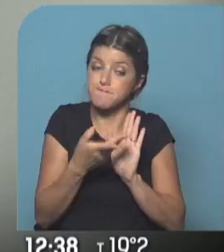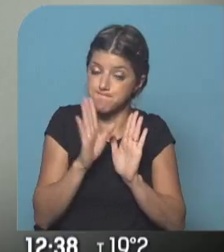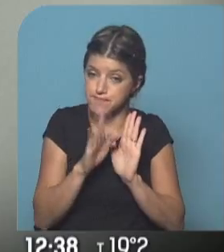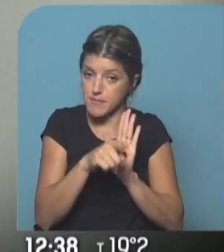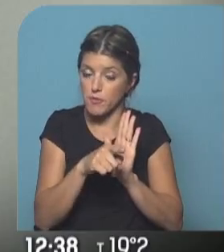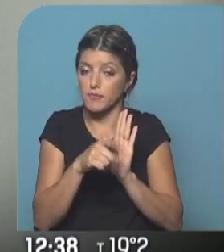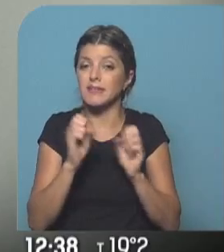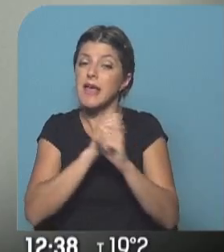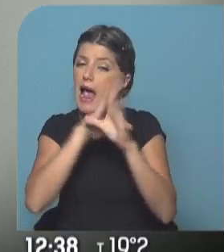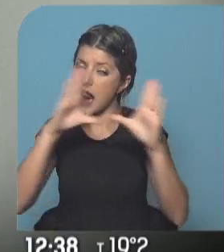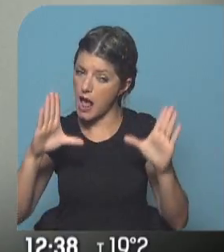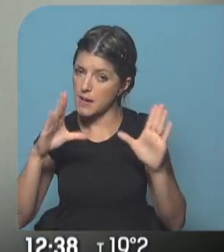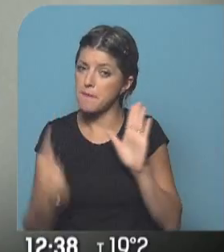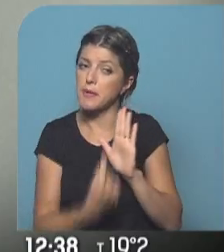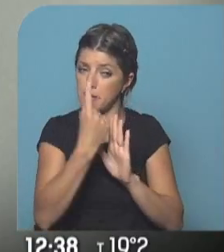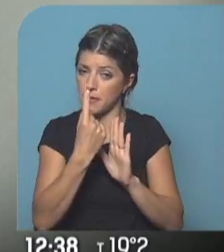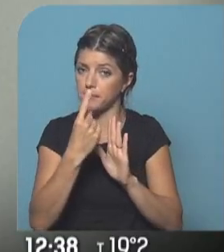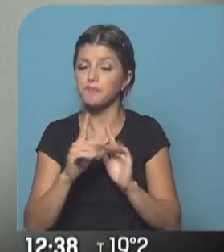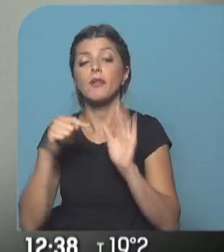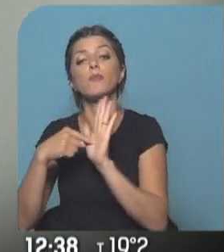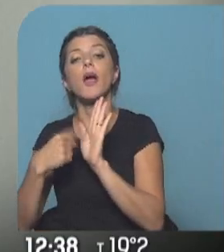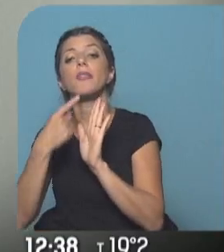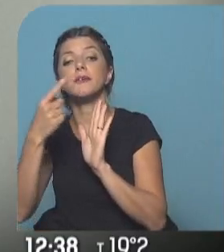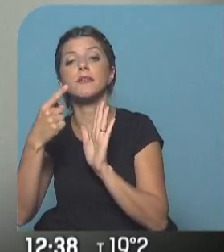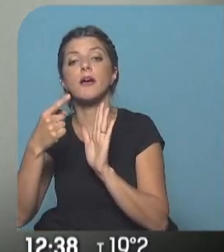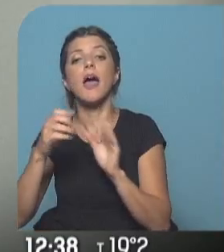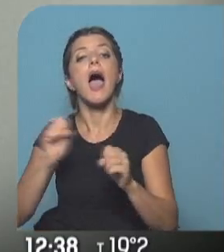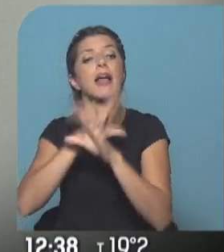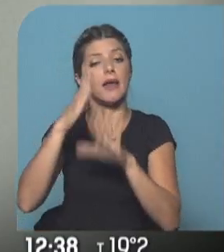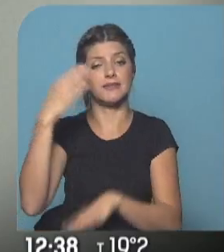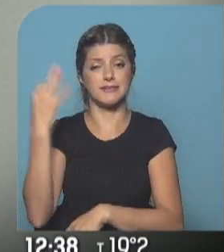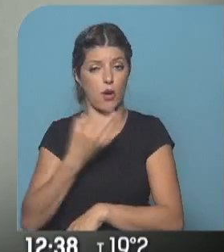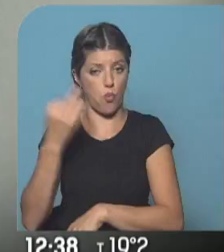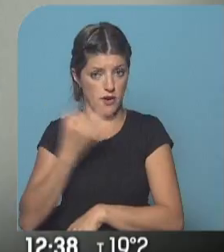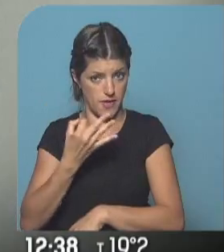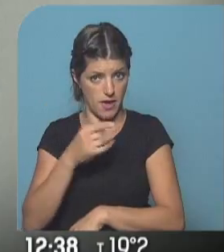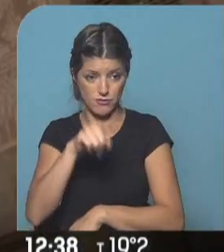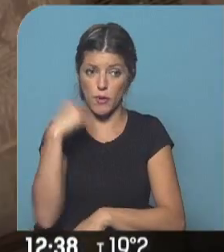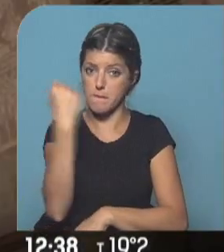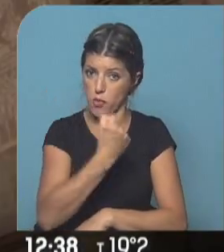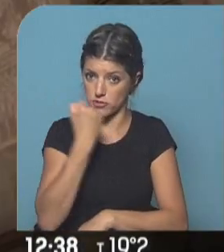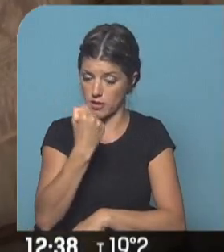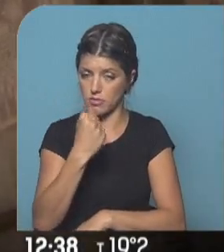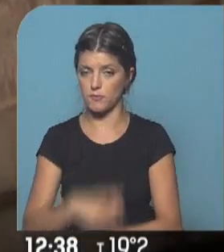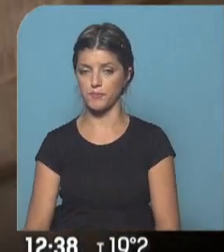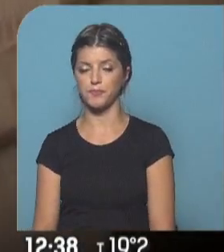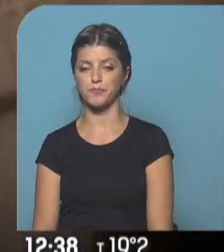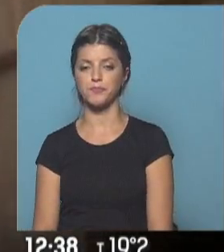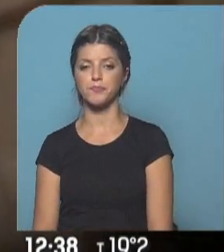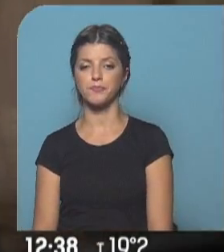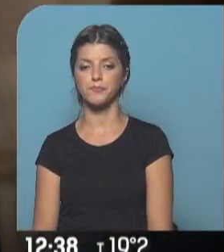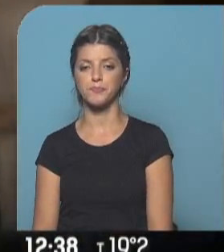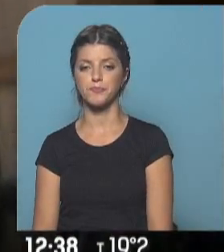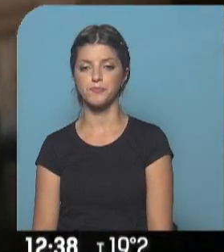ciudadanos la claridad y la seguridad que requiere una cuestión de tanta importancia. Los pasos